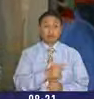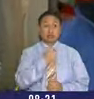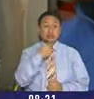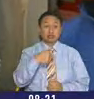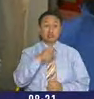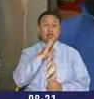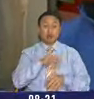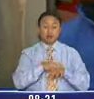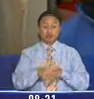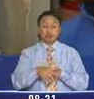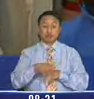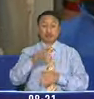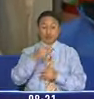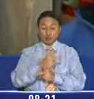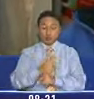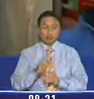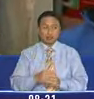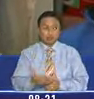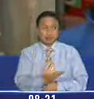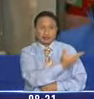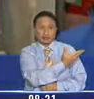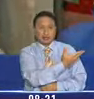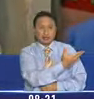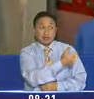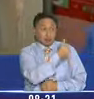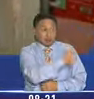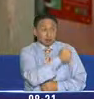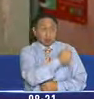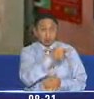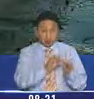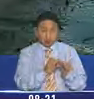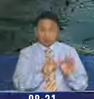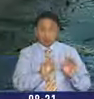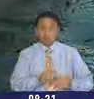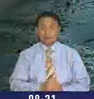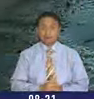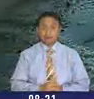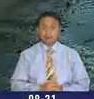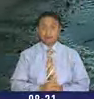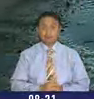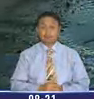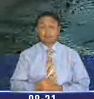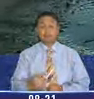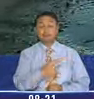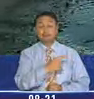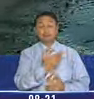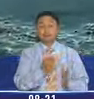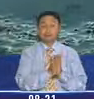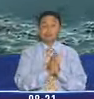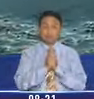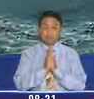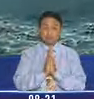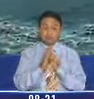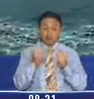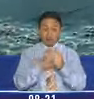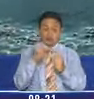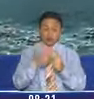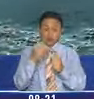agua uno no ahorra, pero en realidad no ven ellos mismos las cosas, la situación. Y es que a pesar de sus constantes solicitudes